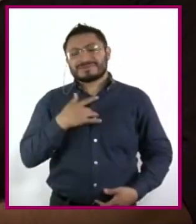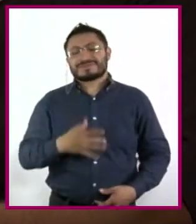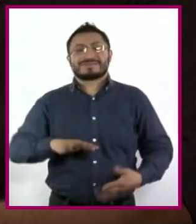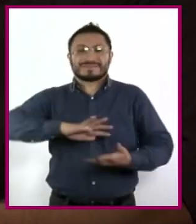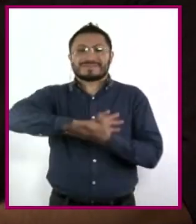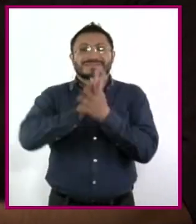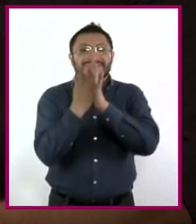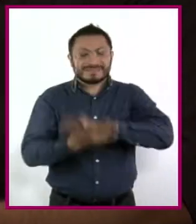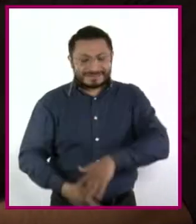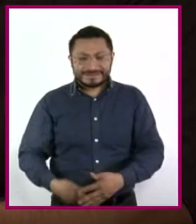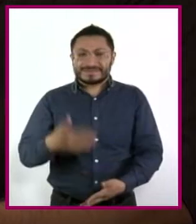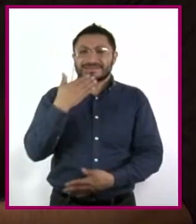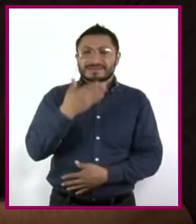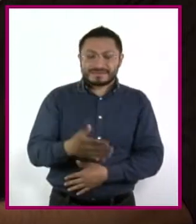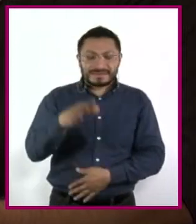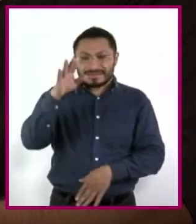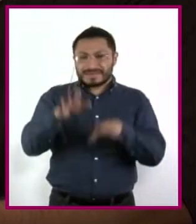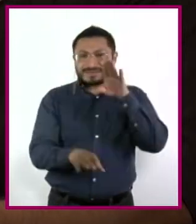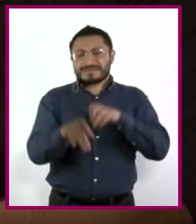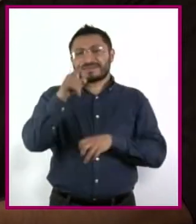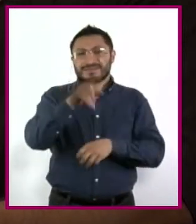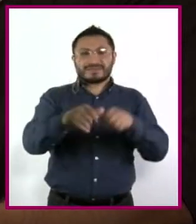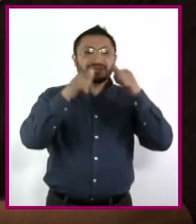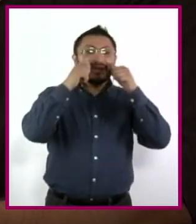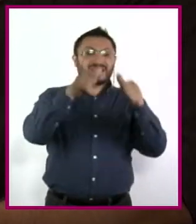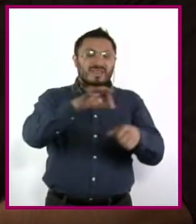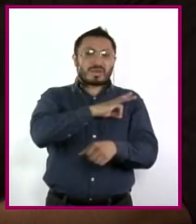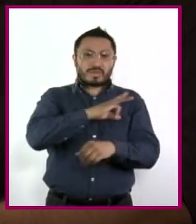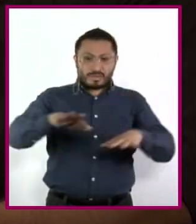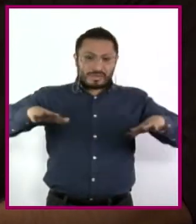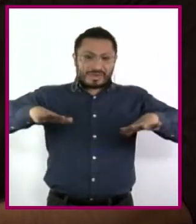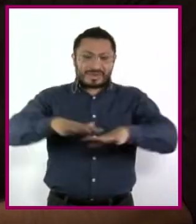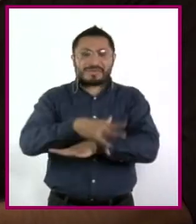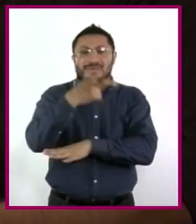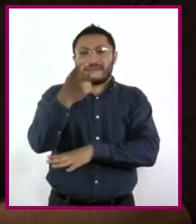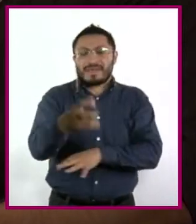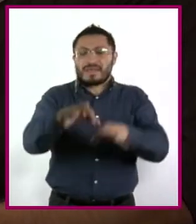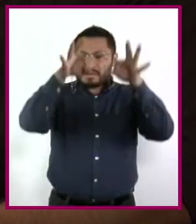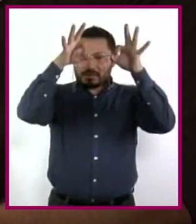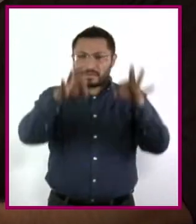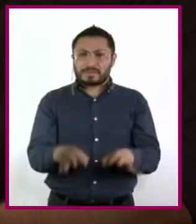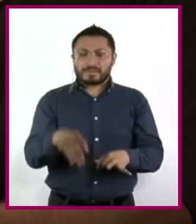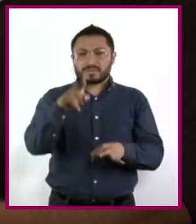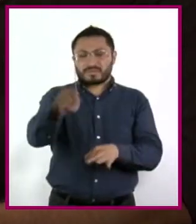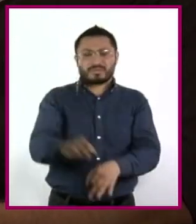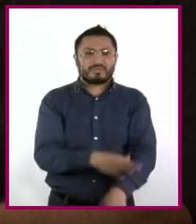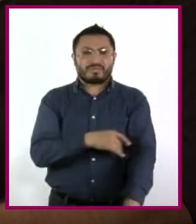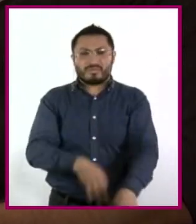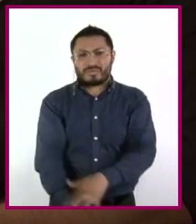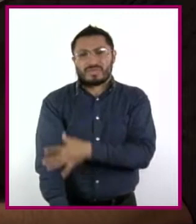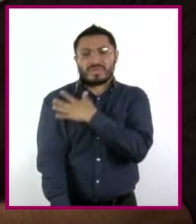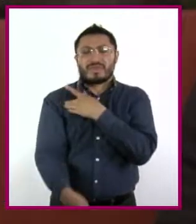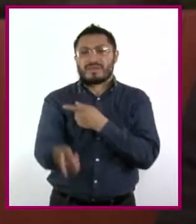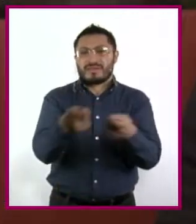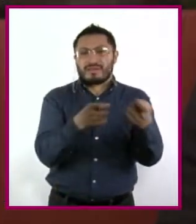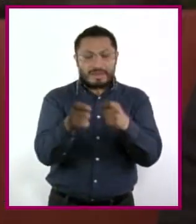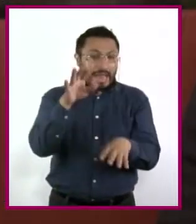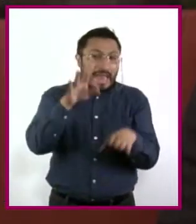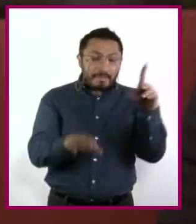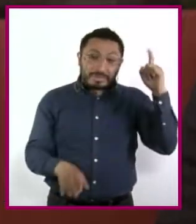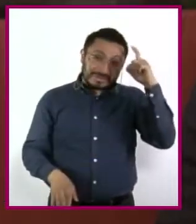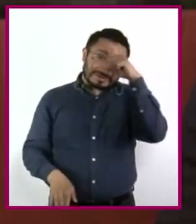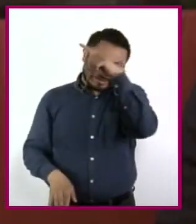cambiar el lugar al que dirigimos nuestra atención y eso es suficiente para regular nuestra emoción. Otras veces no es tan sencillo.